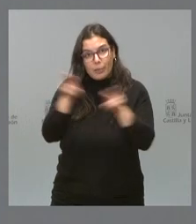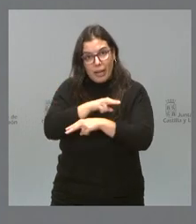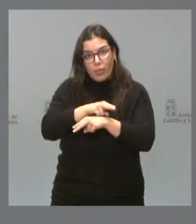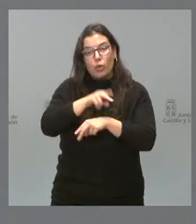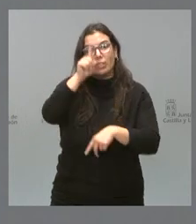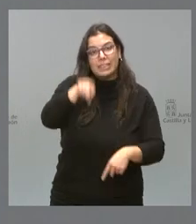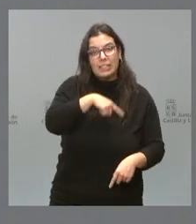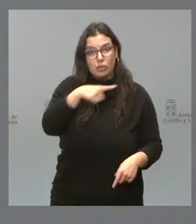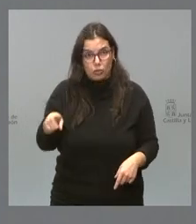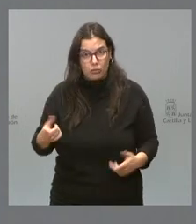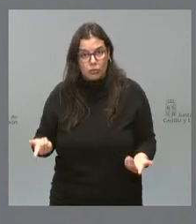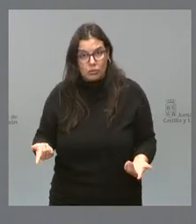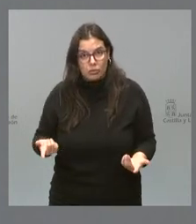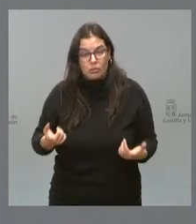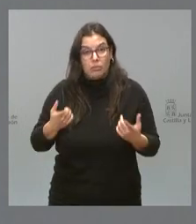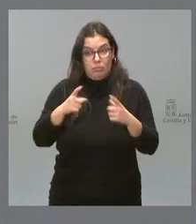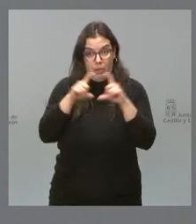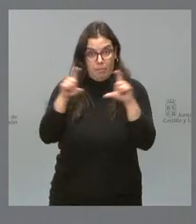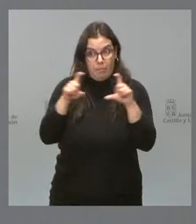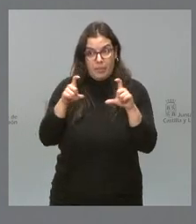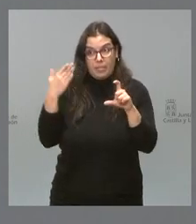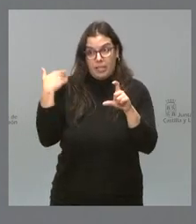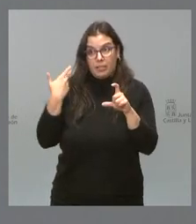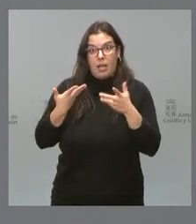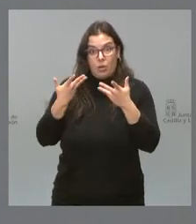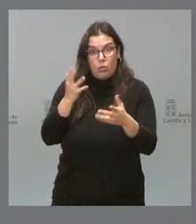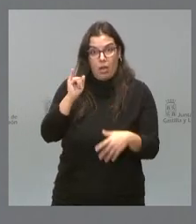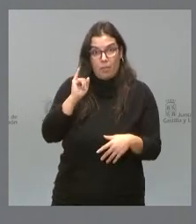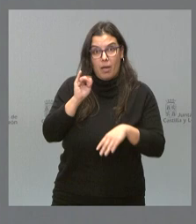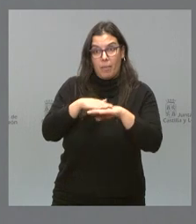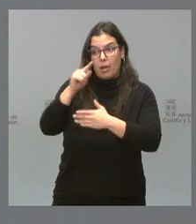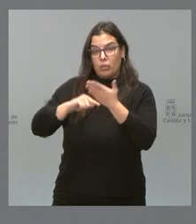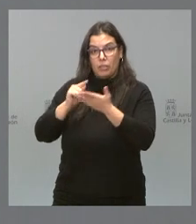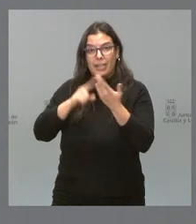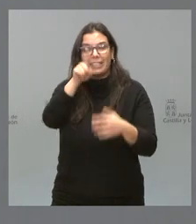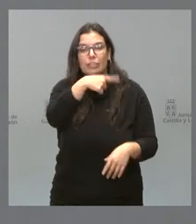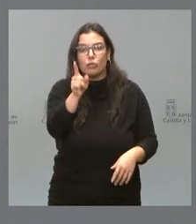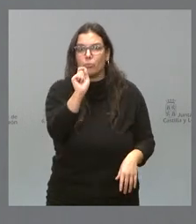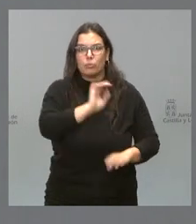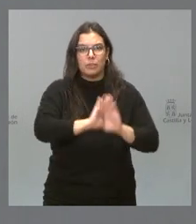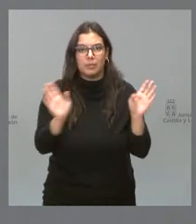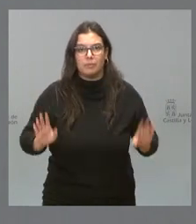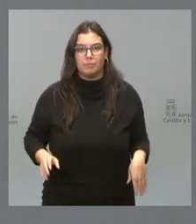contratar a mujeres Víctimas de violencia de género usted no lo quiere explicar y lo dejamos aquí gracias